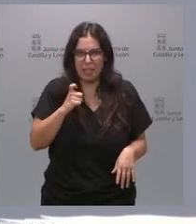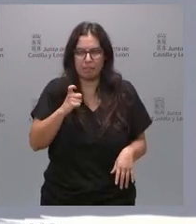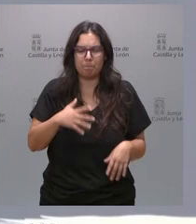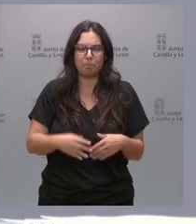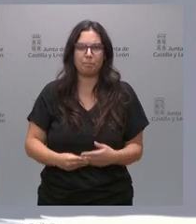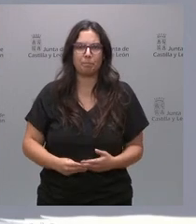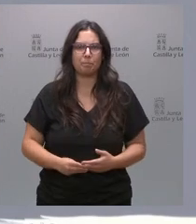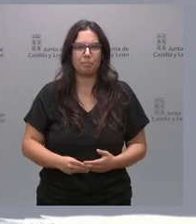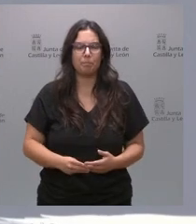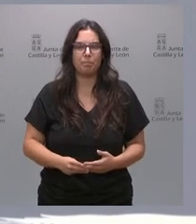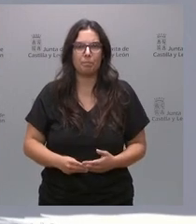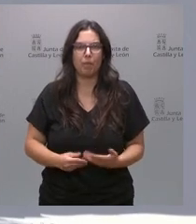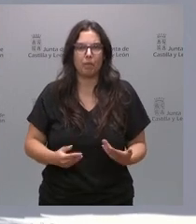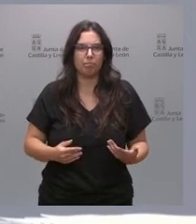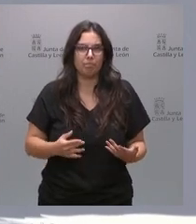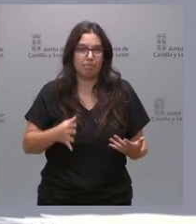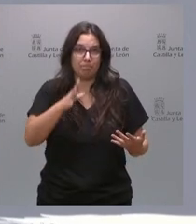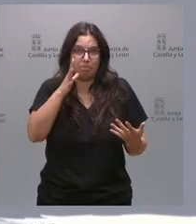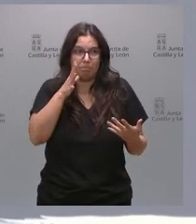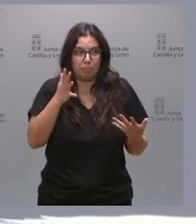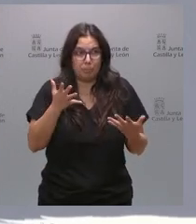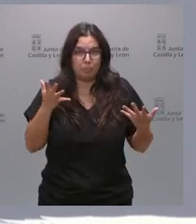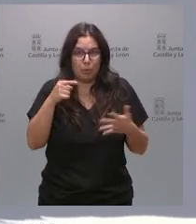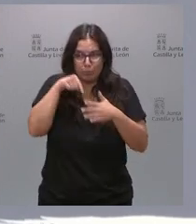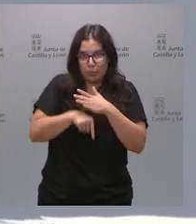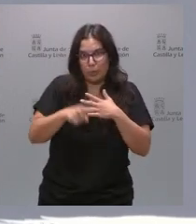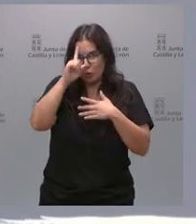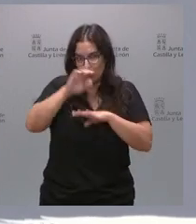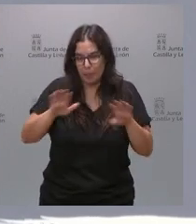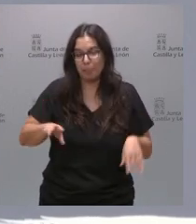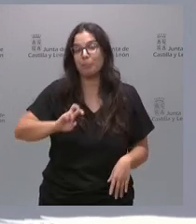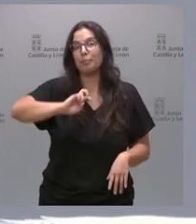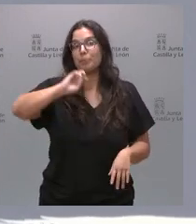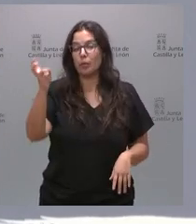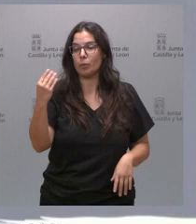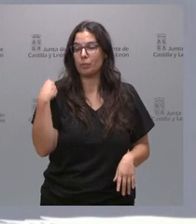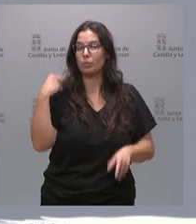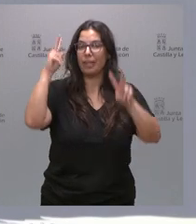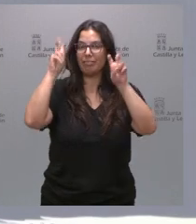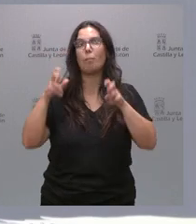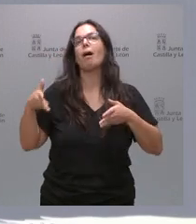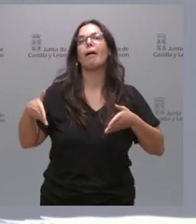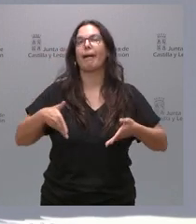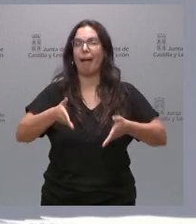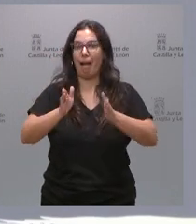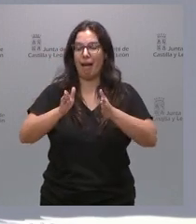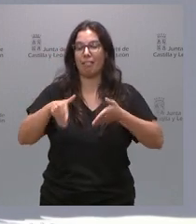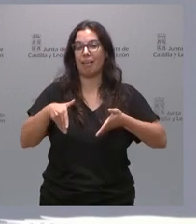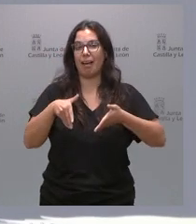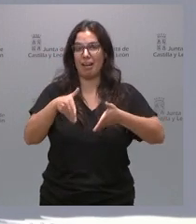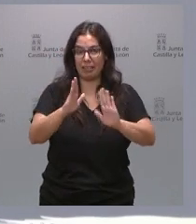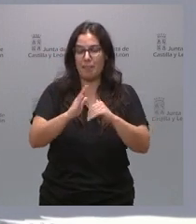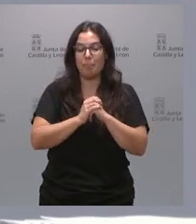misma con más profusión y relación con la carretera Usted sabe que la